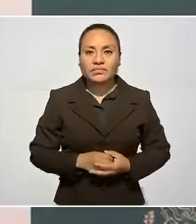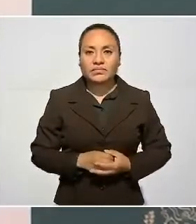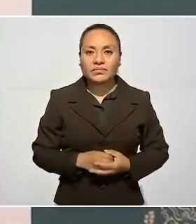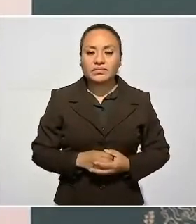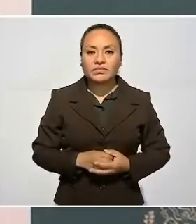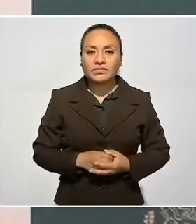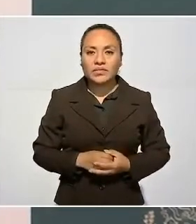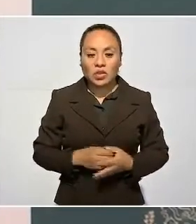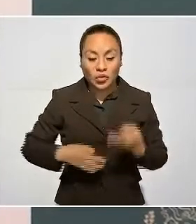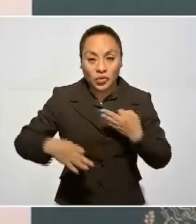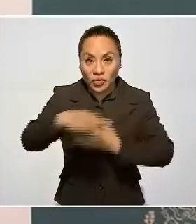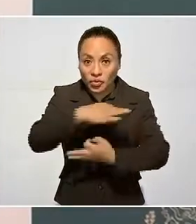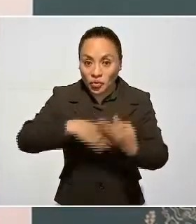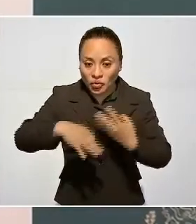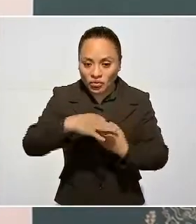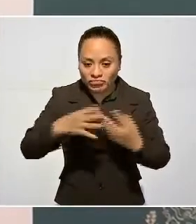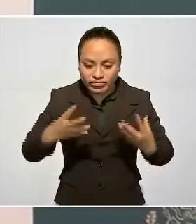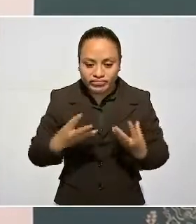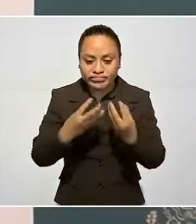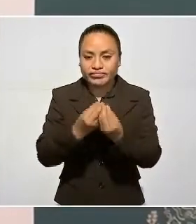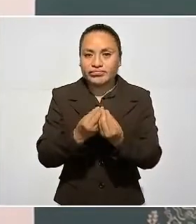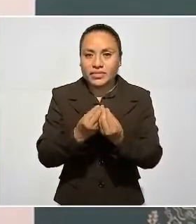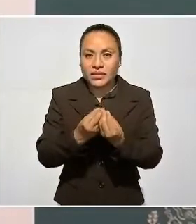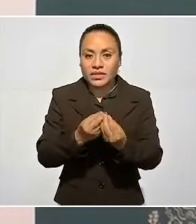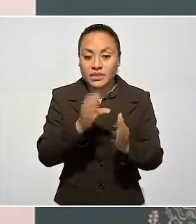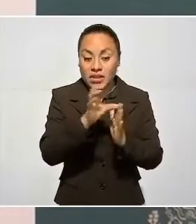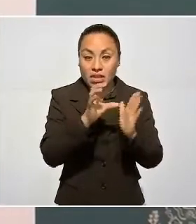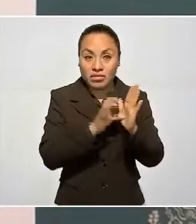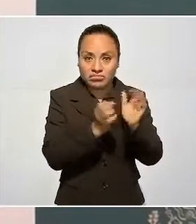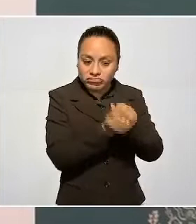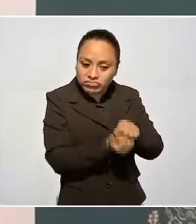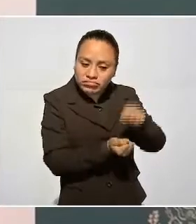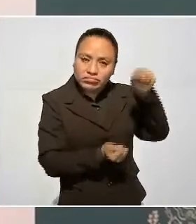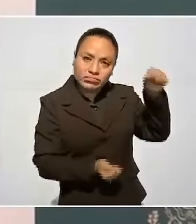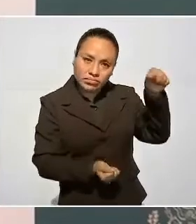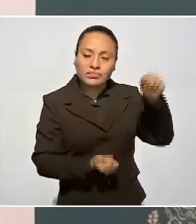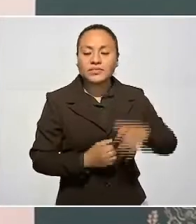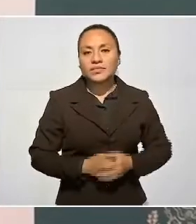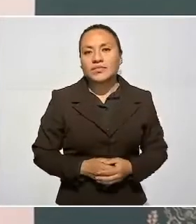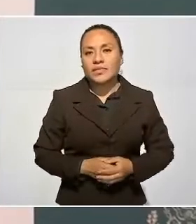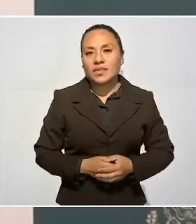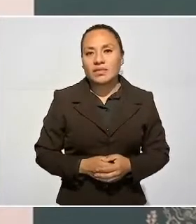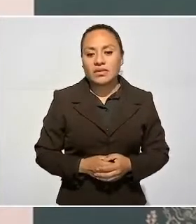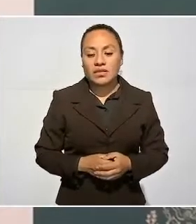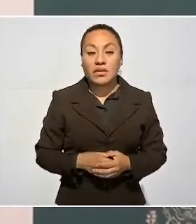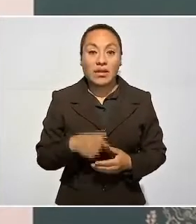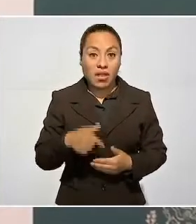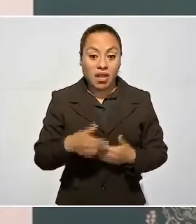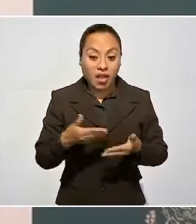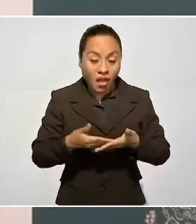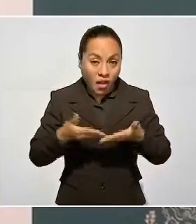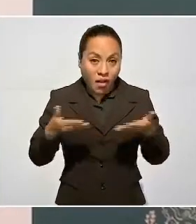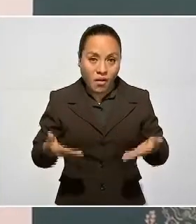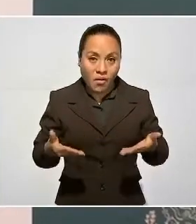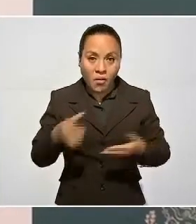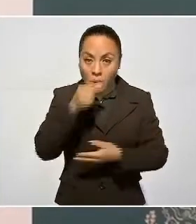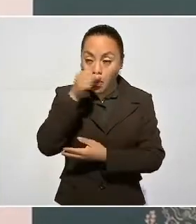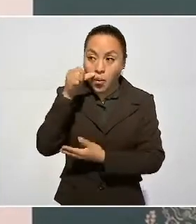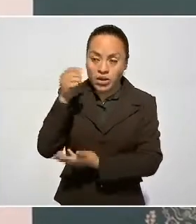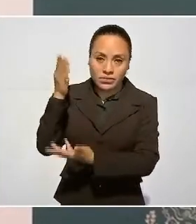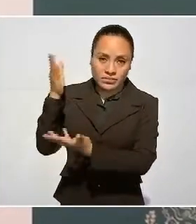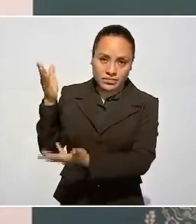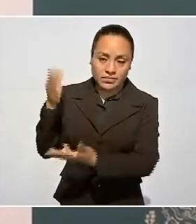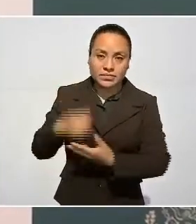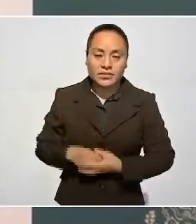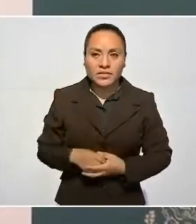Todos los órganos constitucionales, hoy más que en otro tiempo, Juárez debe de